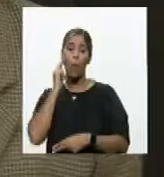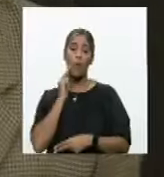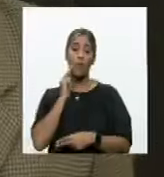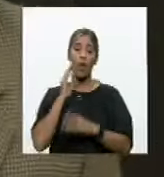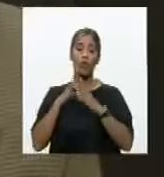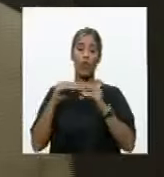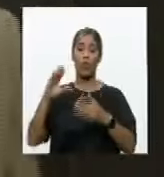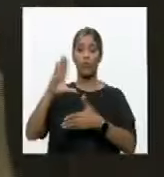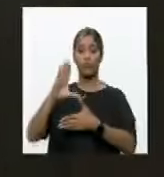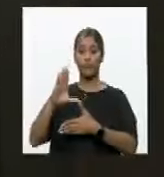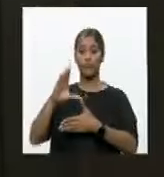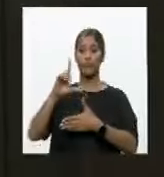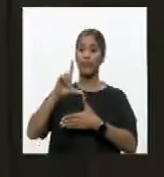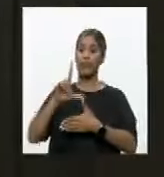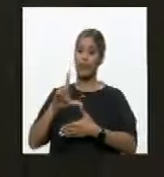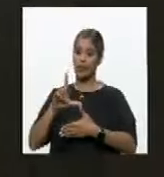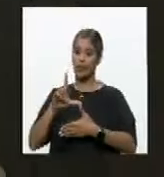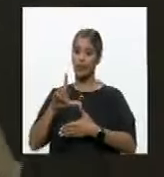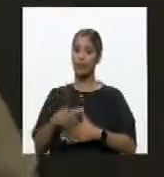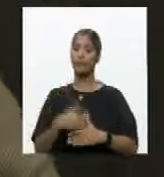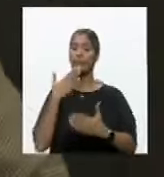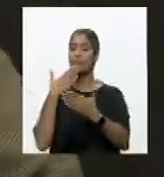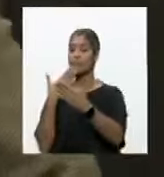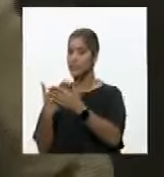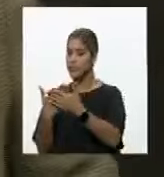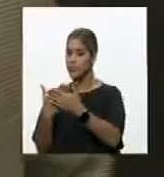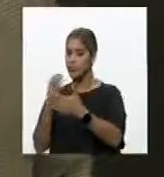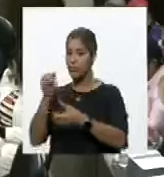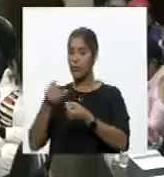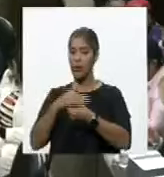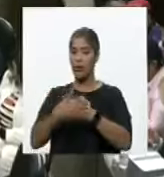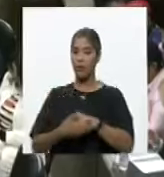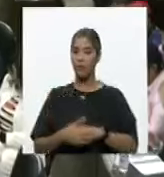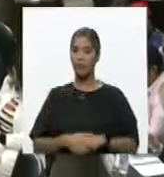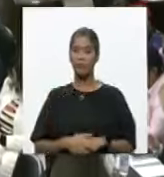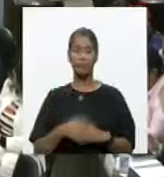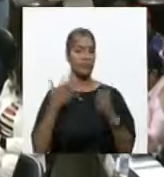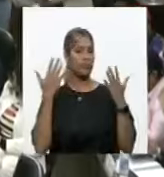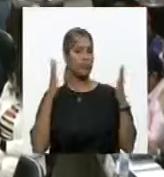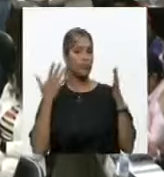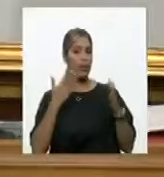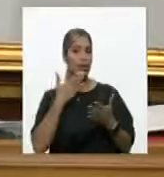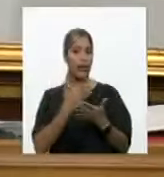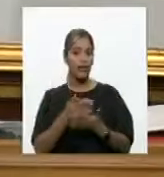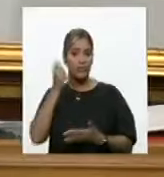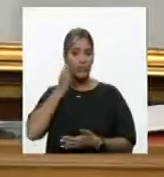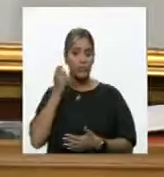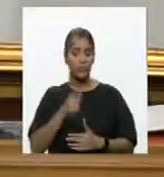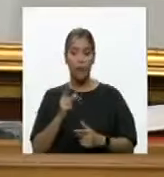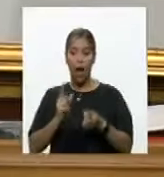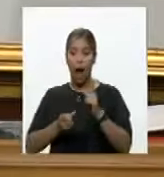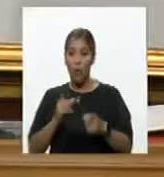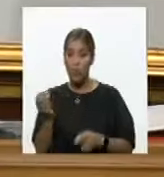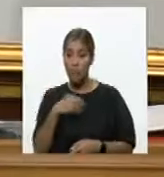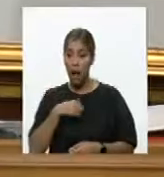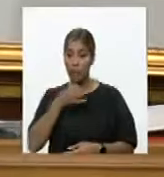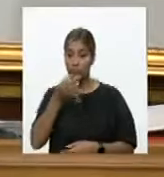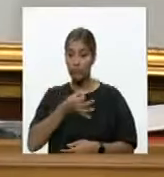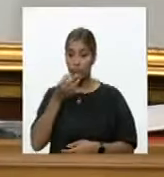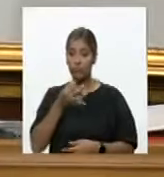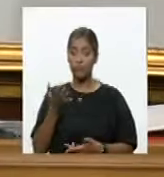toda América Latina. Agradecido, señor presidente. Gracias, diputado. ¿Nadie más anotando el derecho de